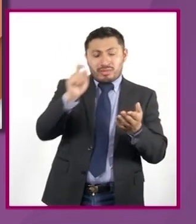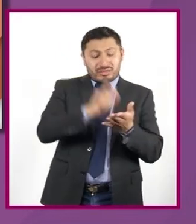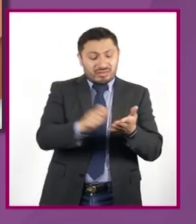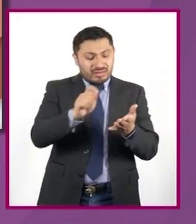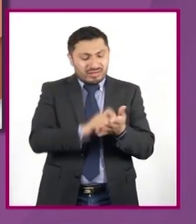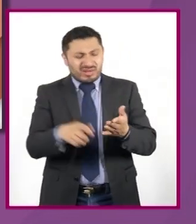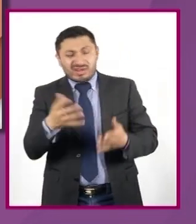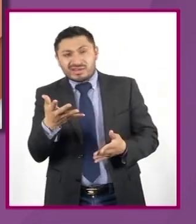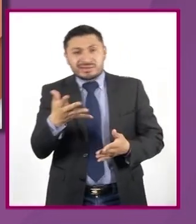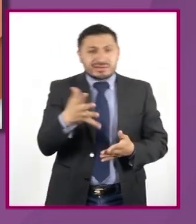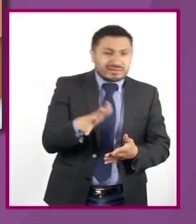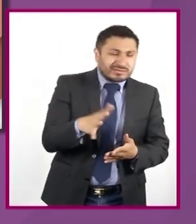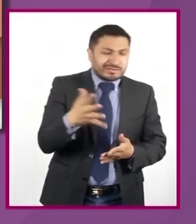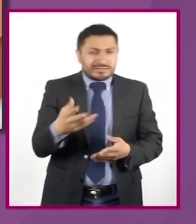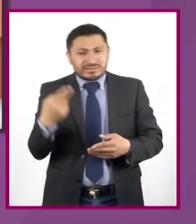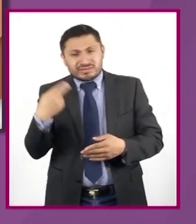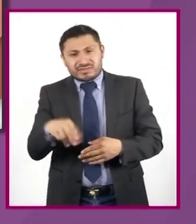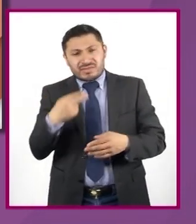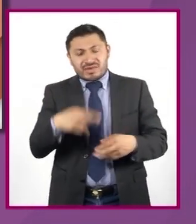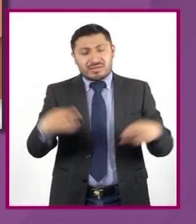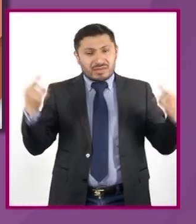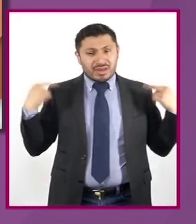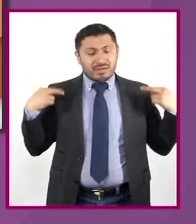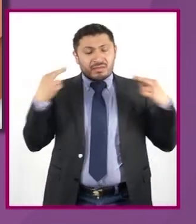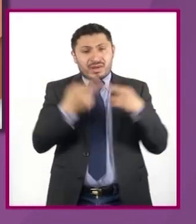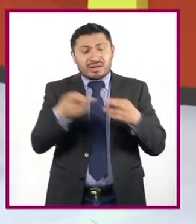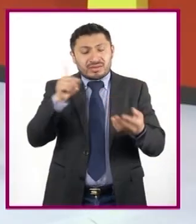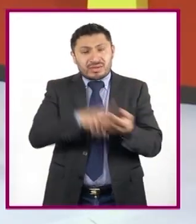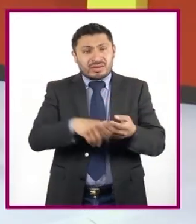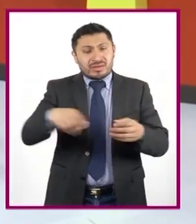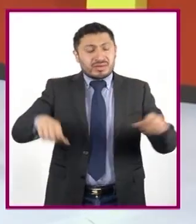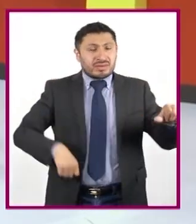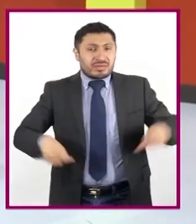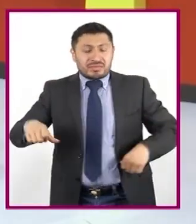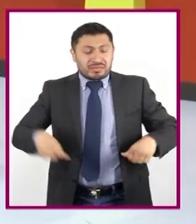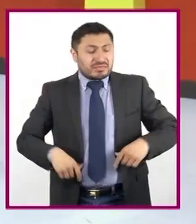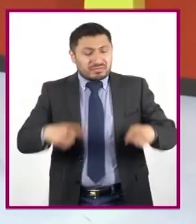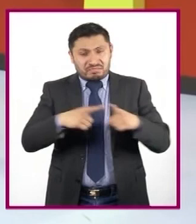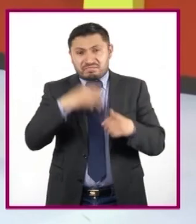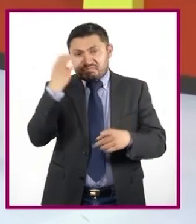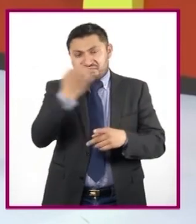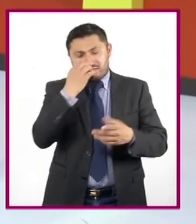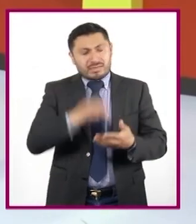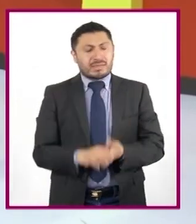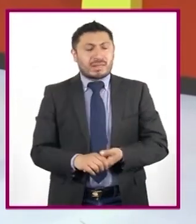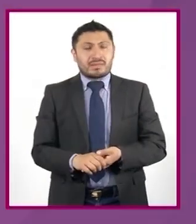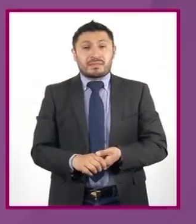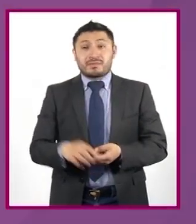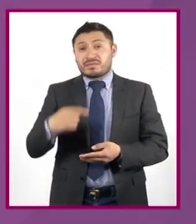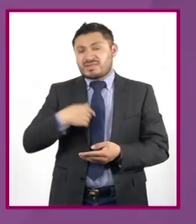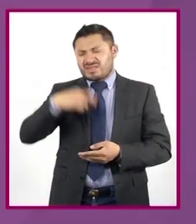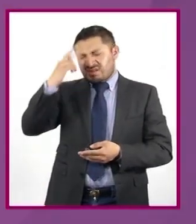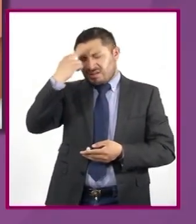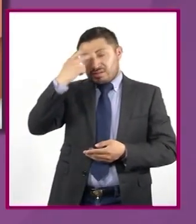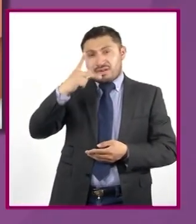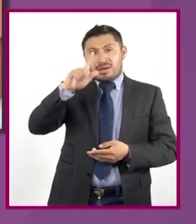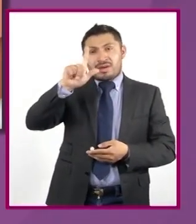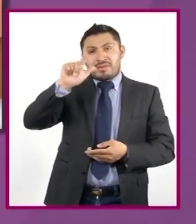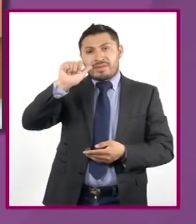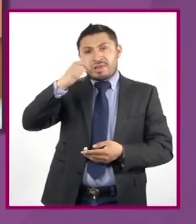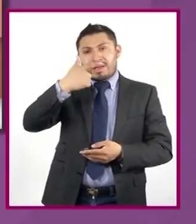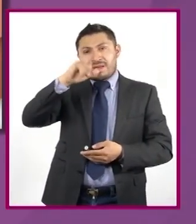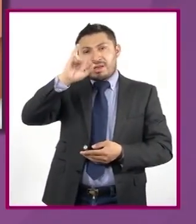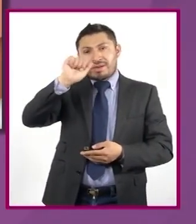incompleta el nombre del profesor en un trabajo escolar. Maestra, recuerdo bien que plagiar es anotar ideas